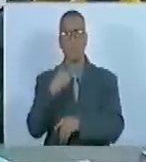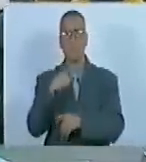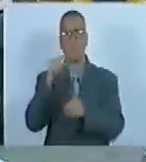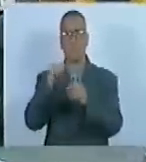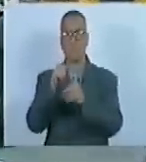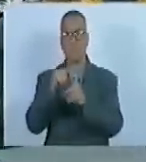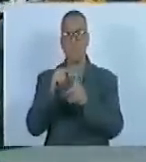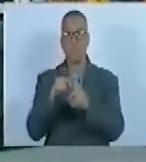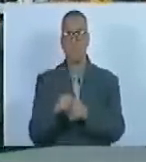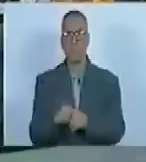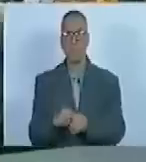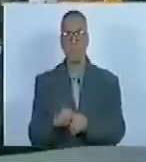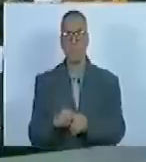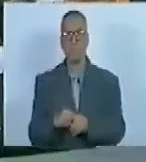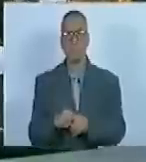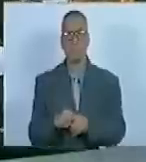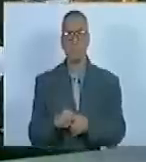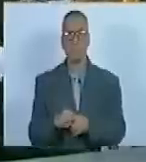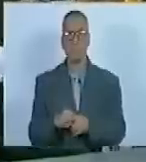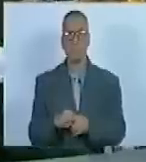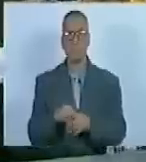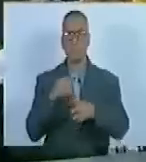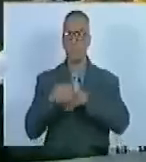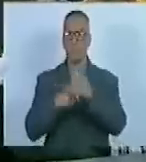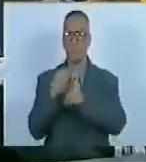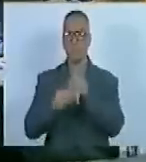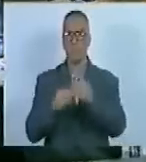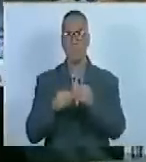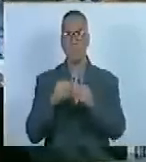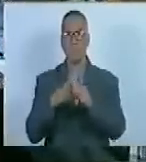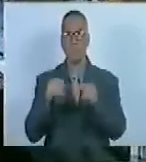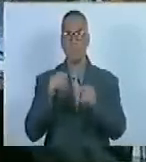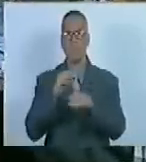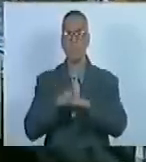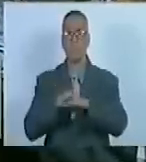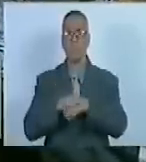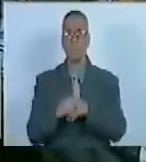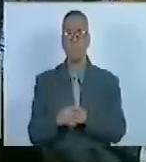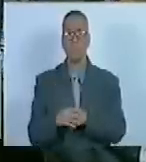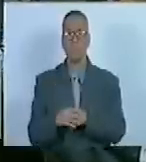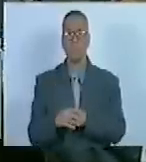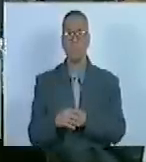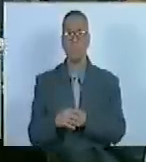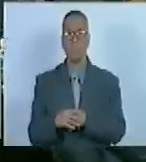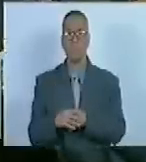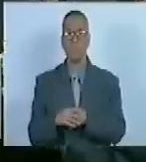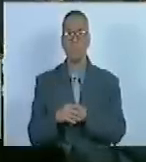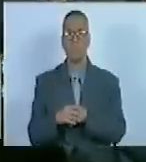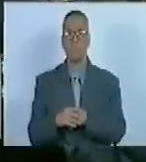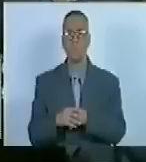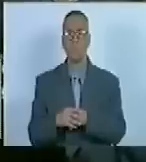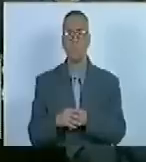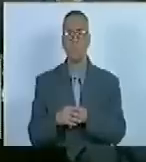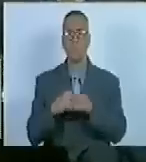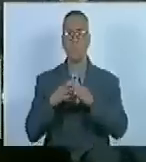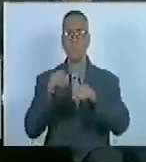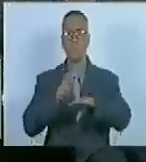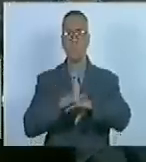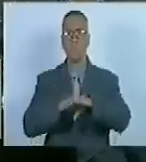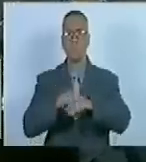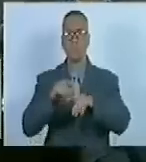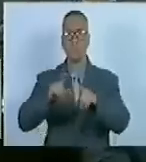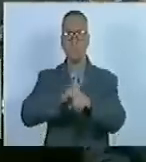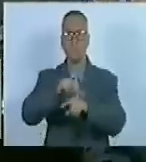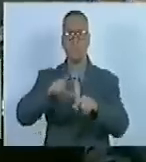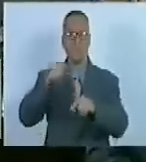derecho de palabra para hacer referencia a un evento dramático que tuvo lugar